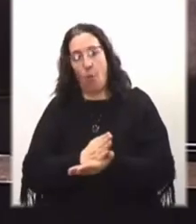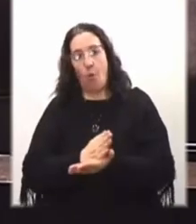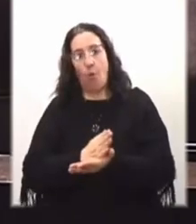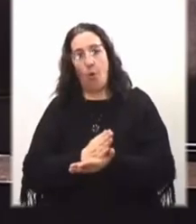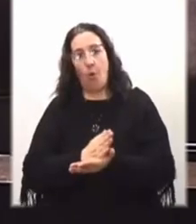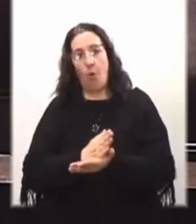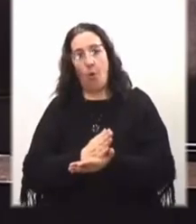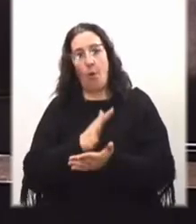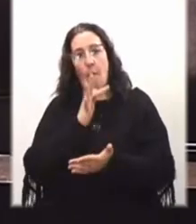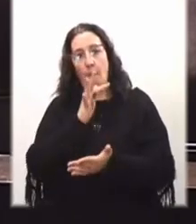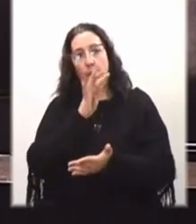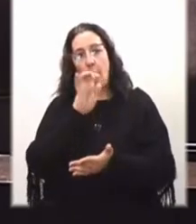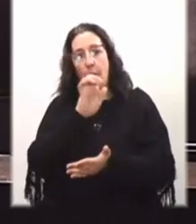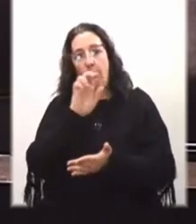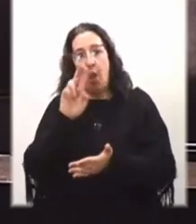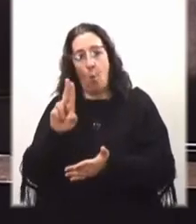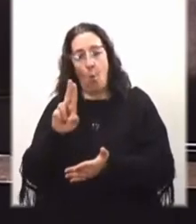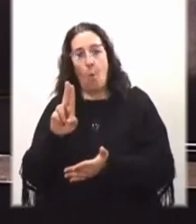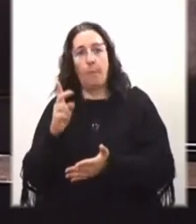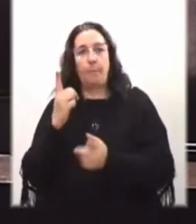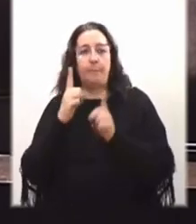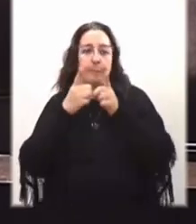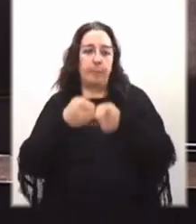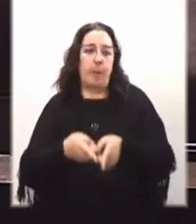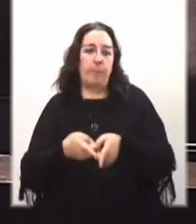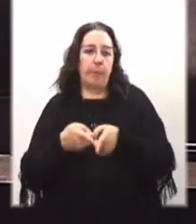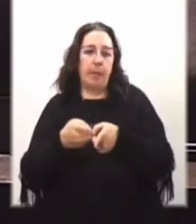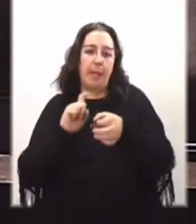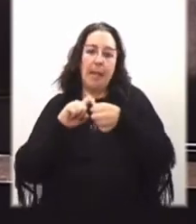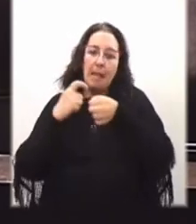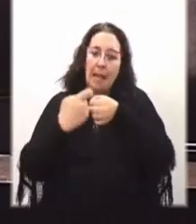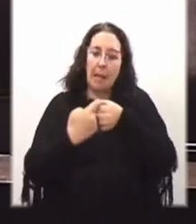la FEU especialmente y también los gremios docentes